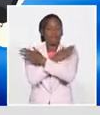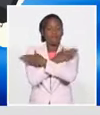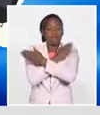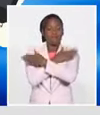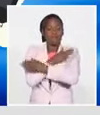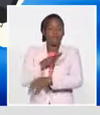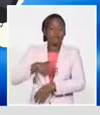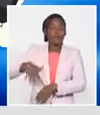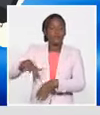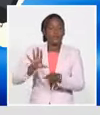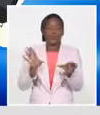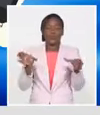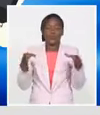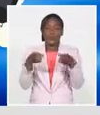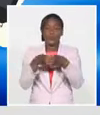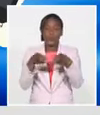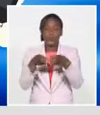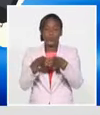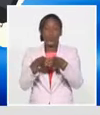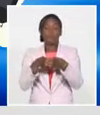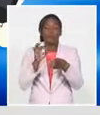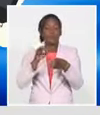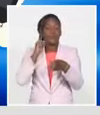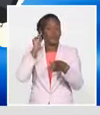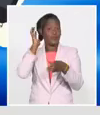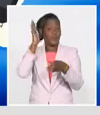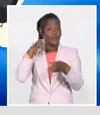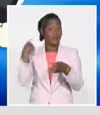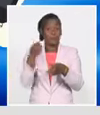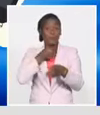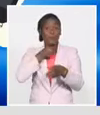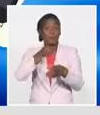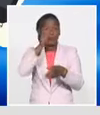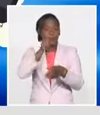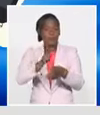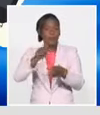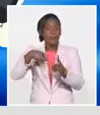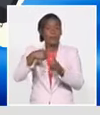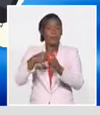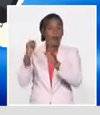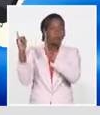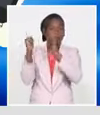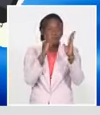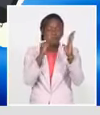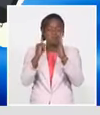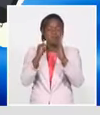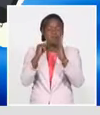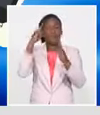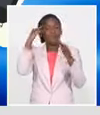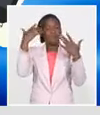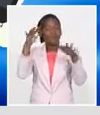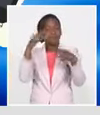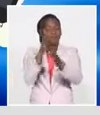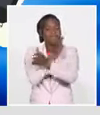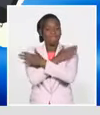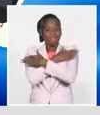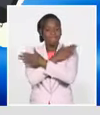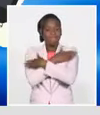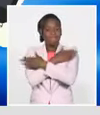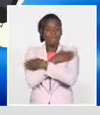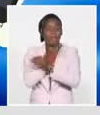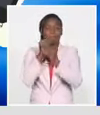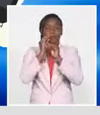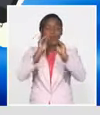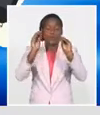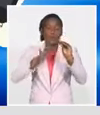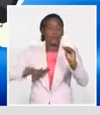en especial a la doctora en ciencias Miladis Limonta, y cuando solo en unas horas estaremos